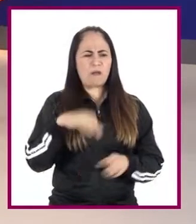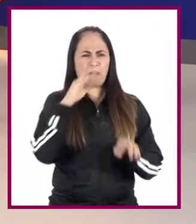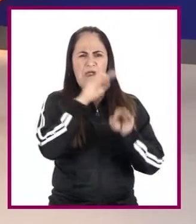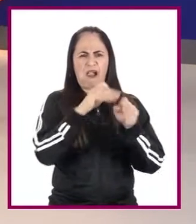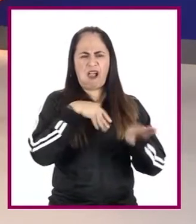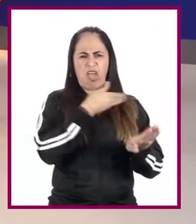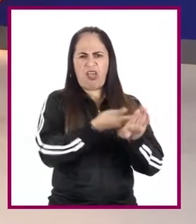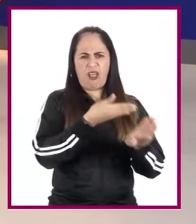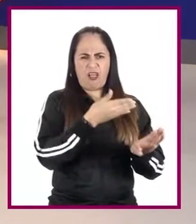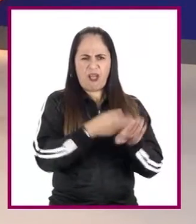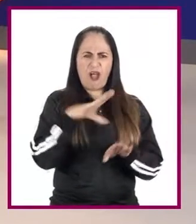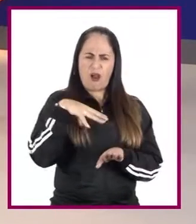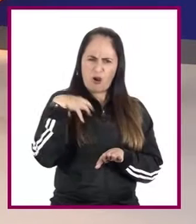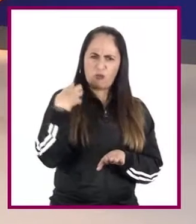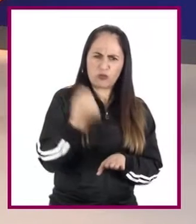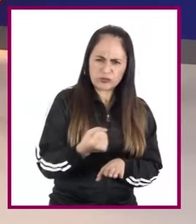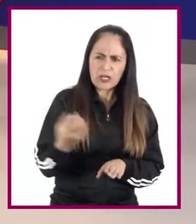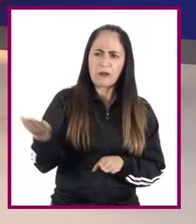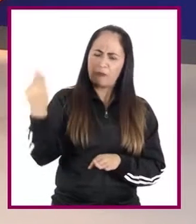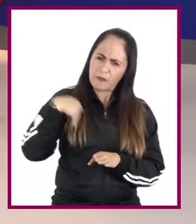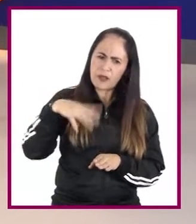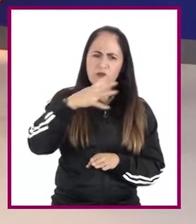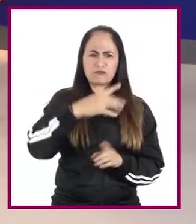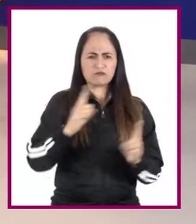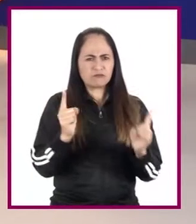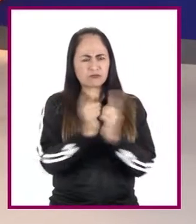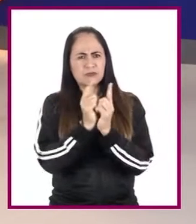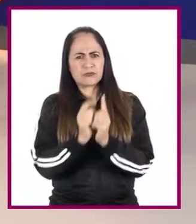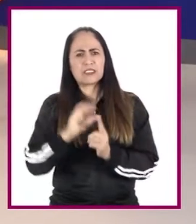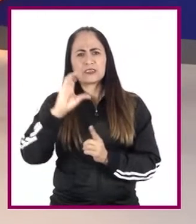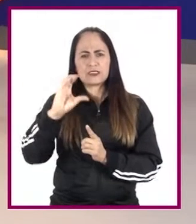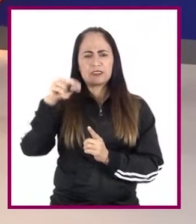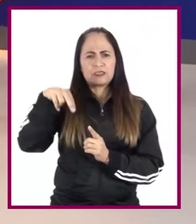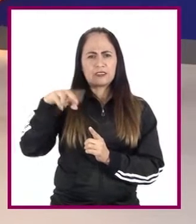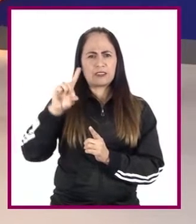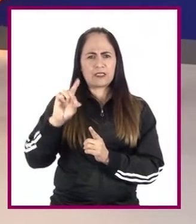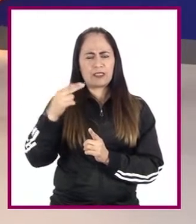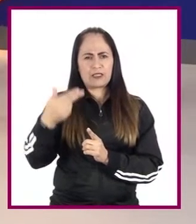búscanos. Nosotros te ayudamos para que tu estancia sea la mejor. Acércate a la CNDH